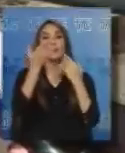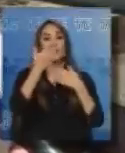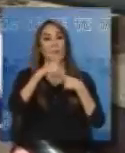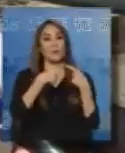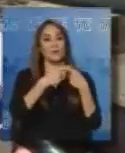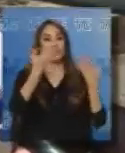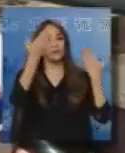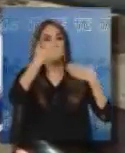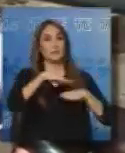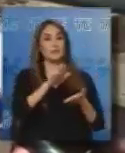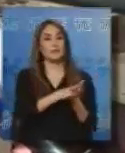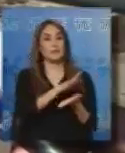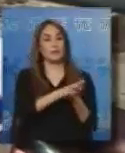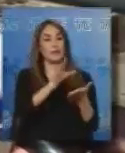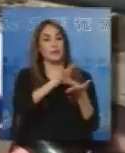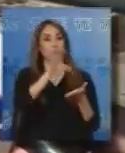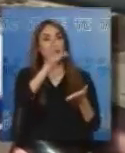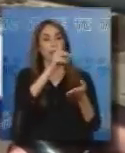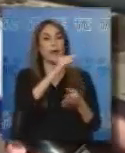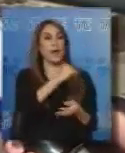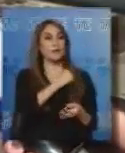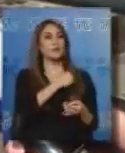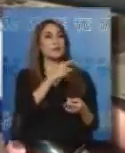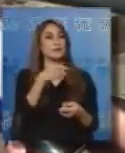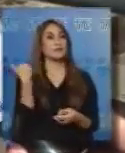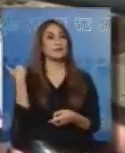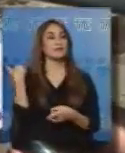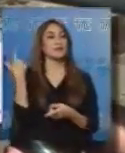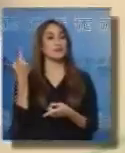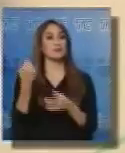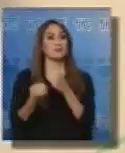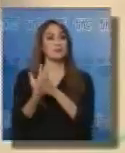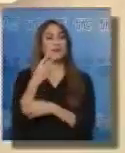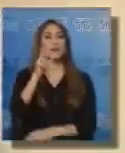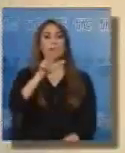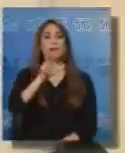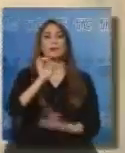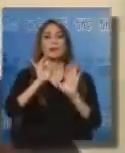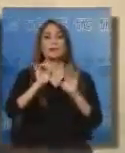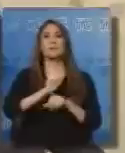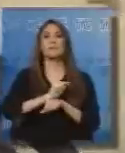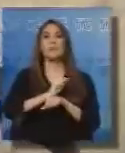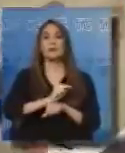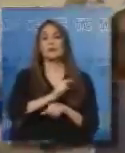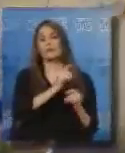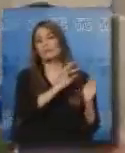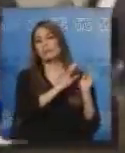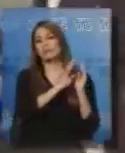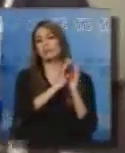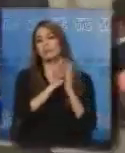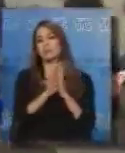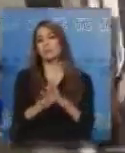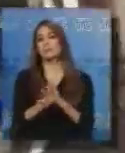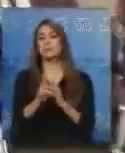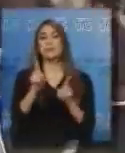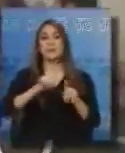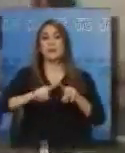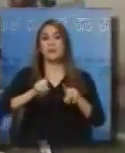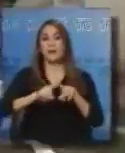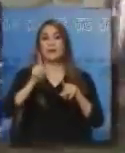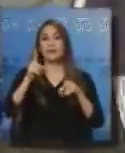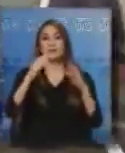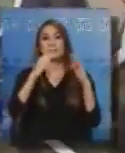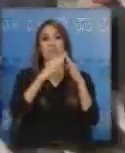institución, desde que nos dieron la alerta, 37 minutos. Más de 16.000 alumnos de 19 unidades educativas de este